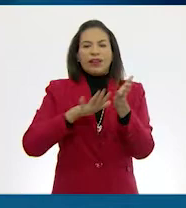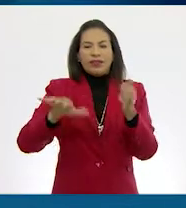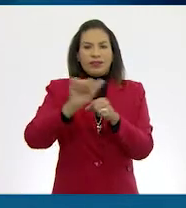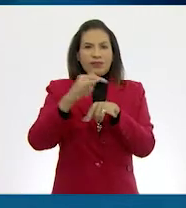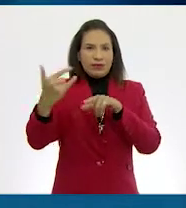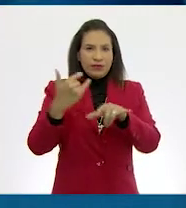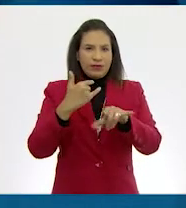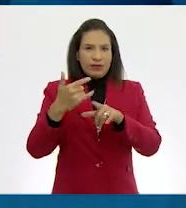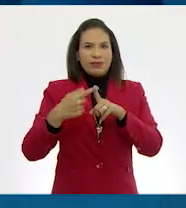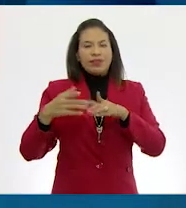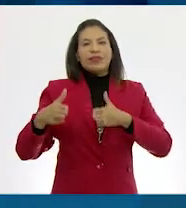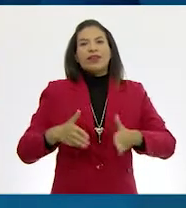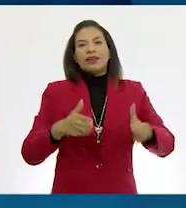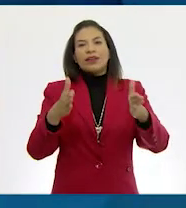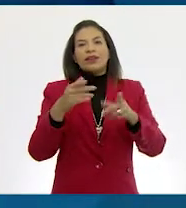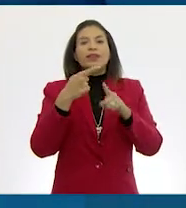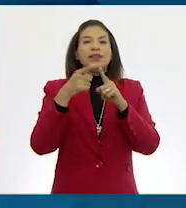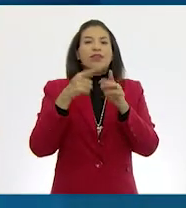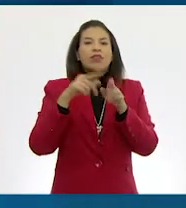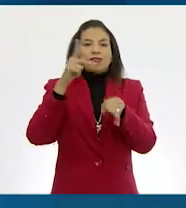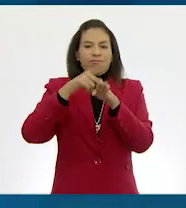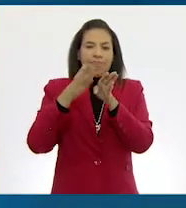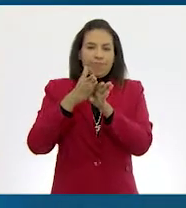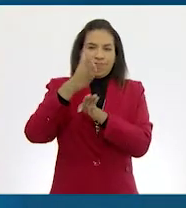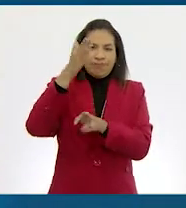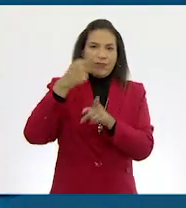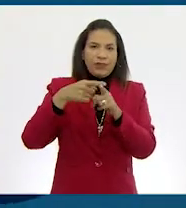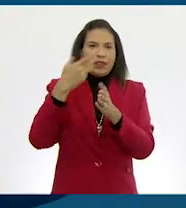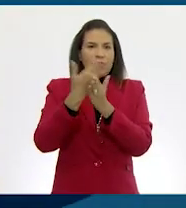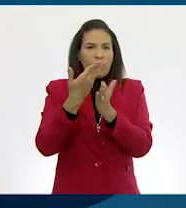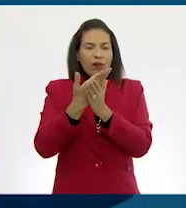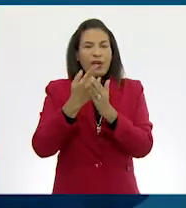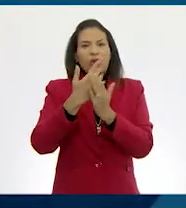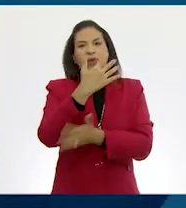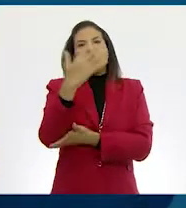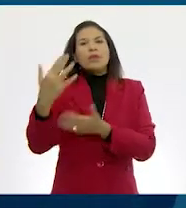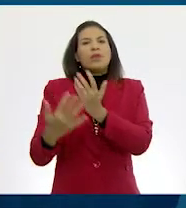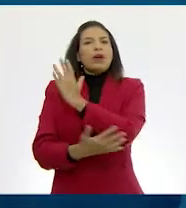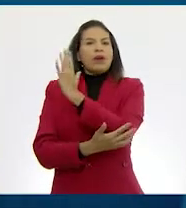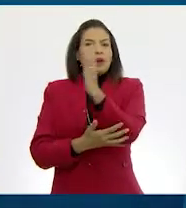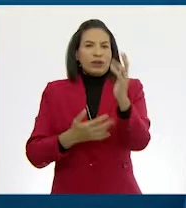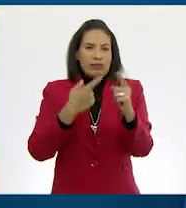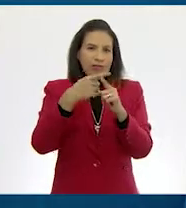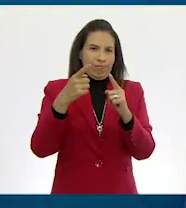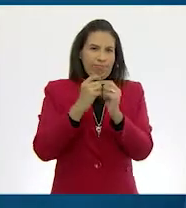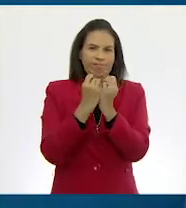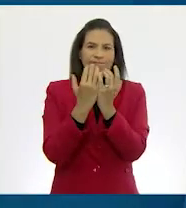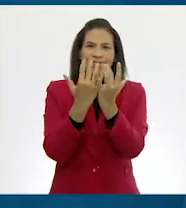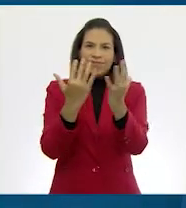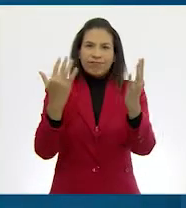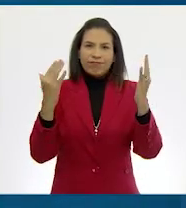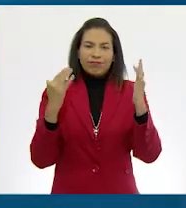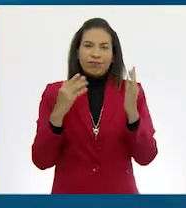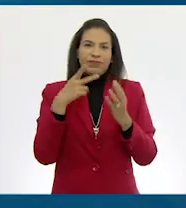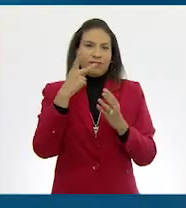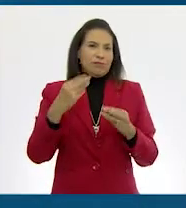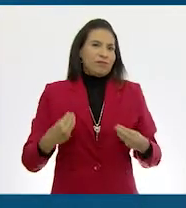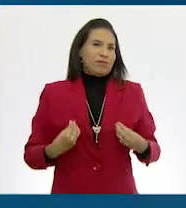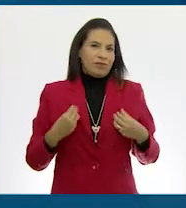y caminos en muros de piedra húmedos y en los bosques y selvas su hábitat natural